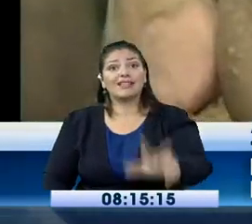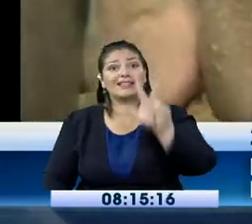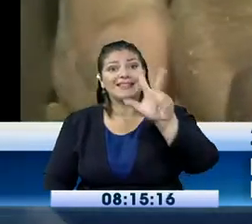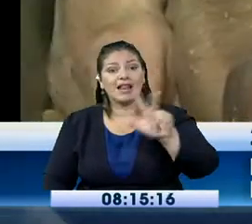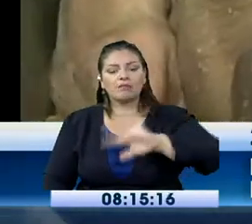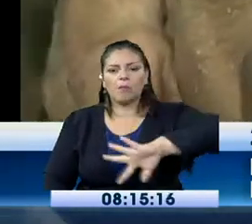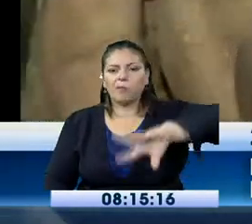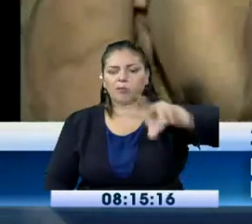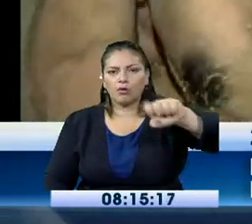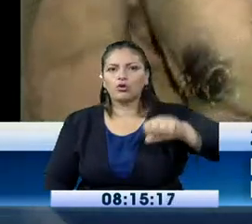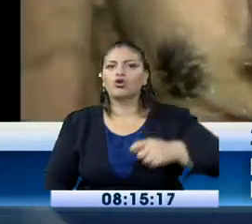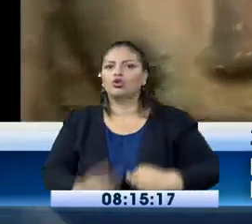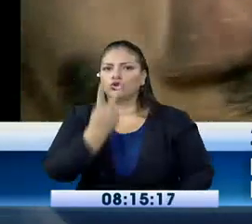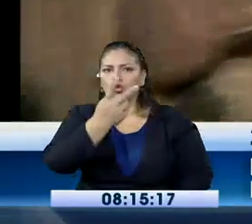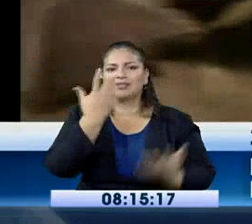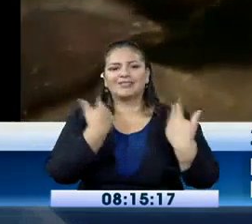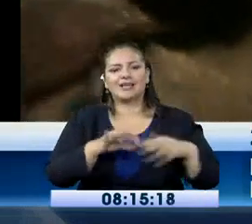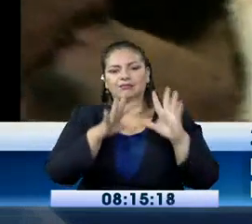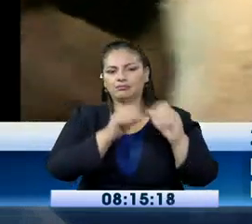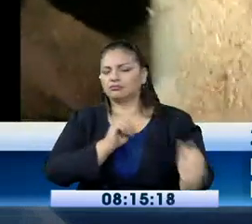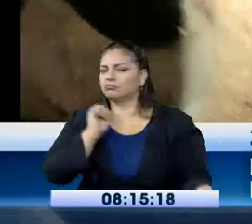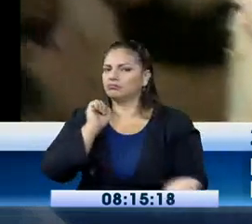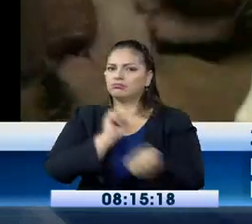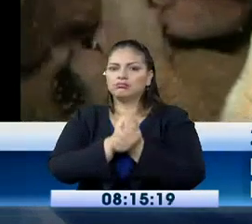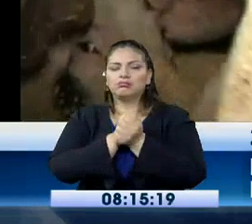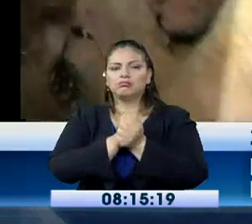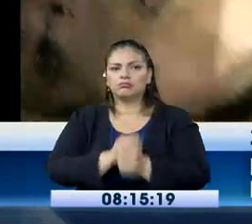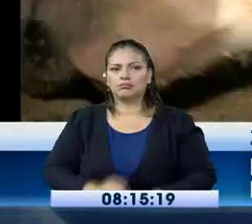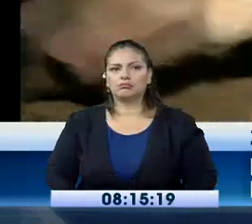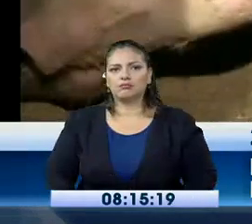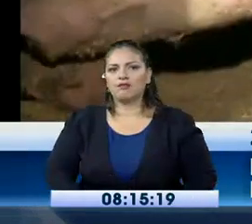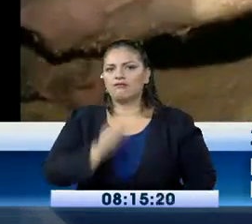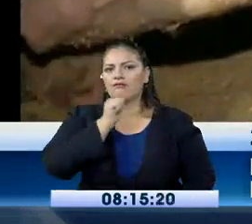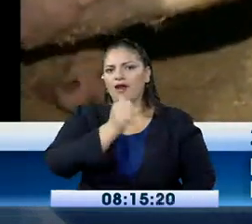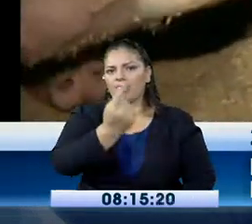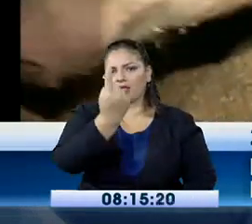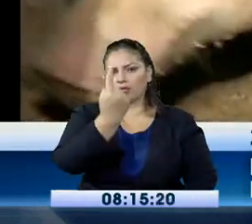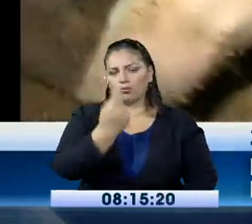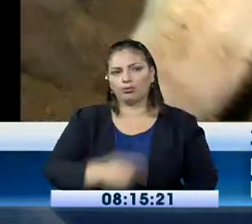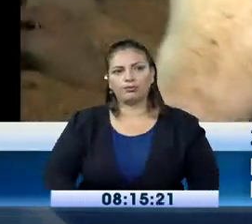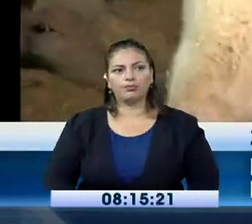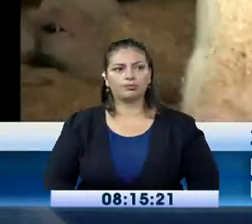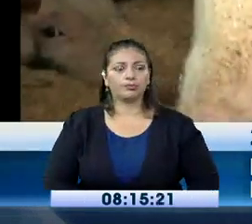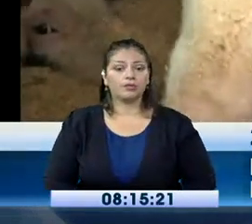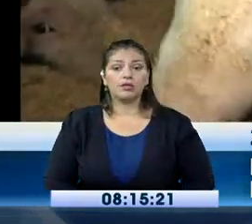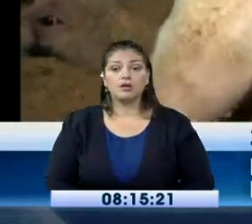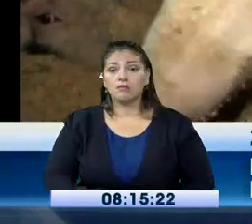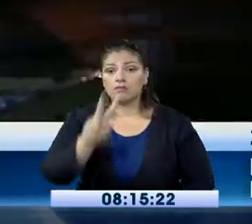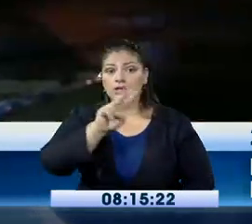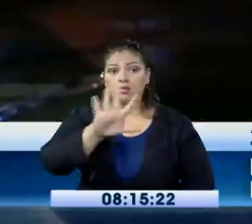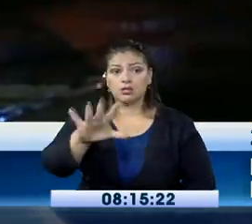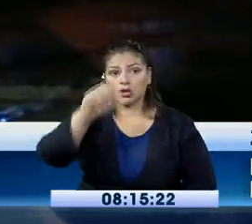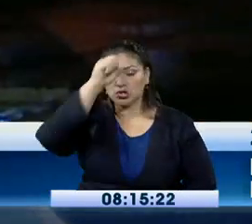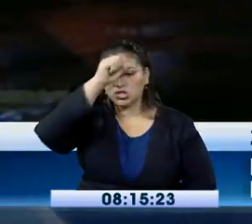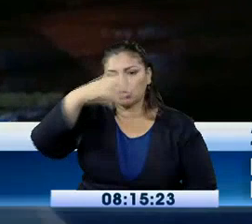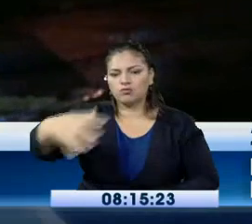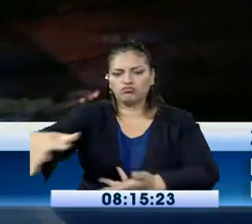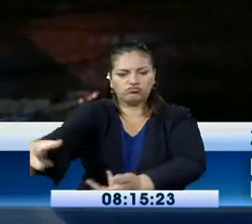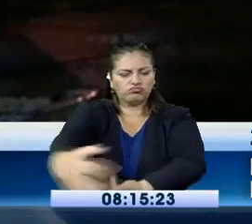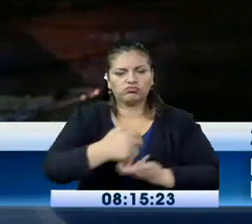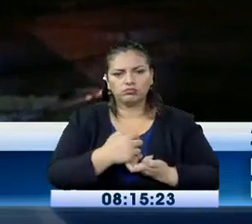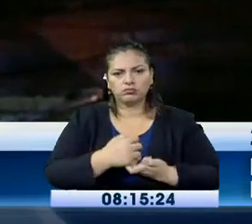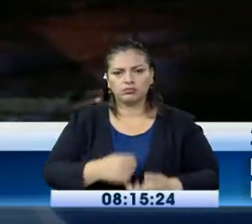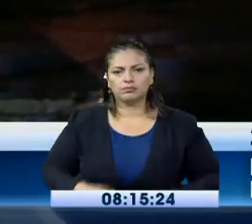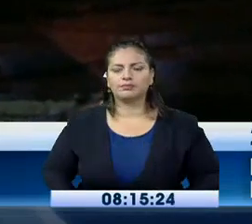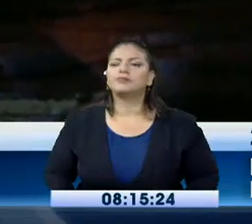que participaron en el robo. También se pudo recuperar el hato de chanchos. Al verificar se trataban de